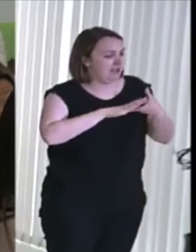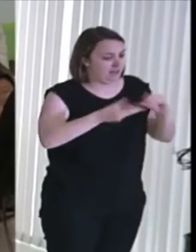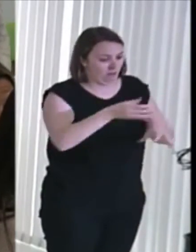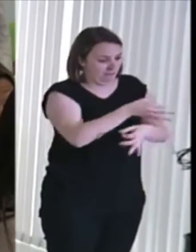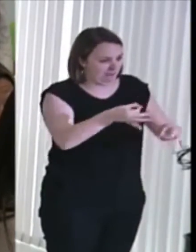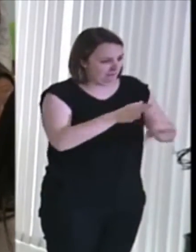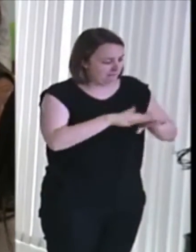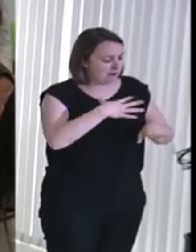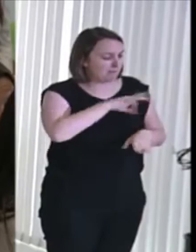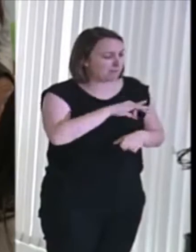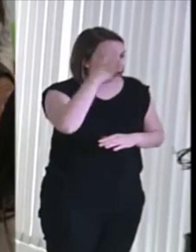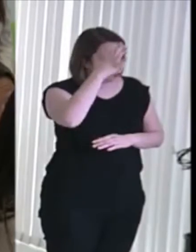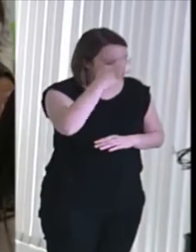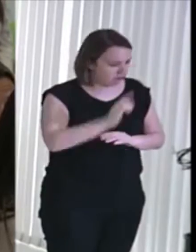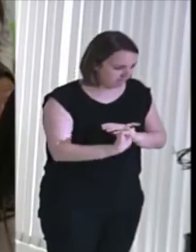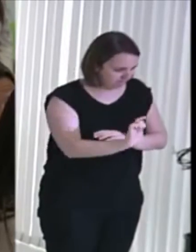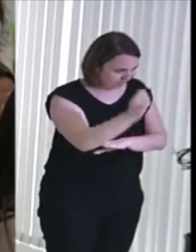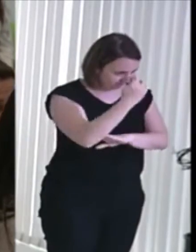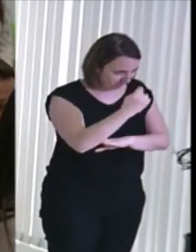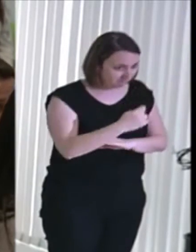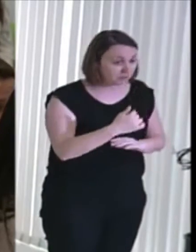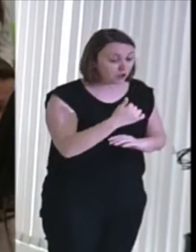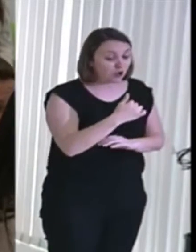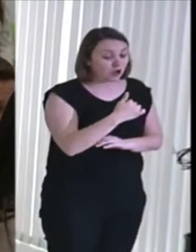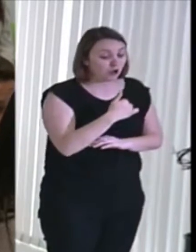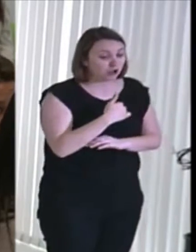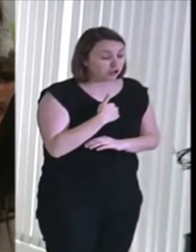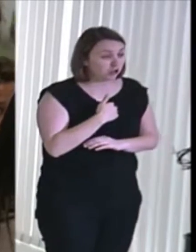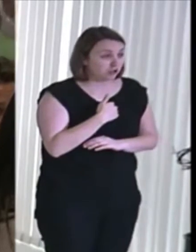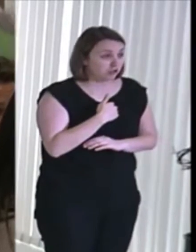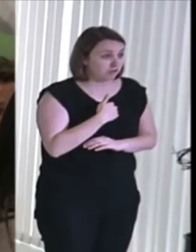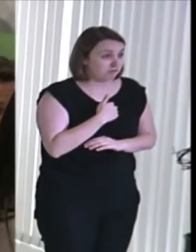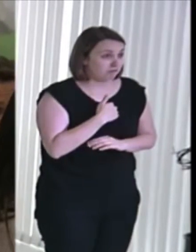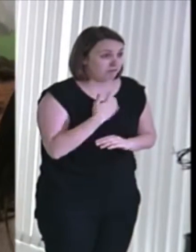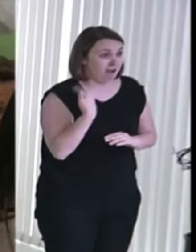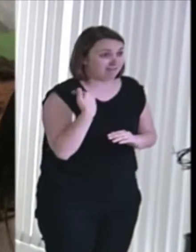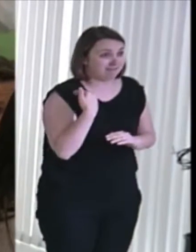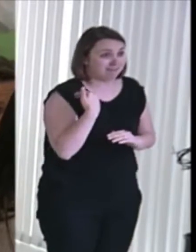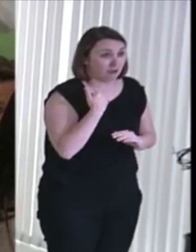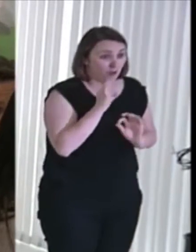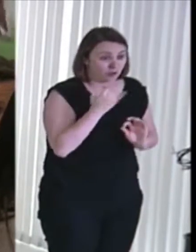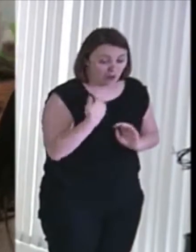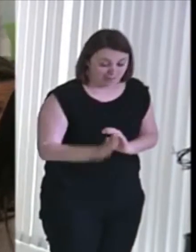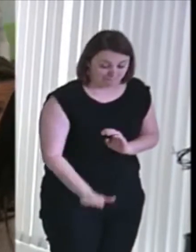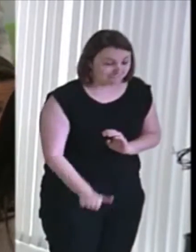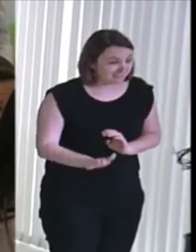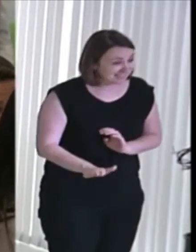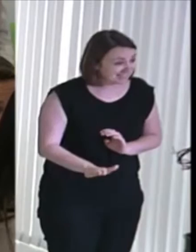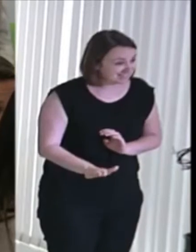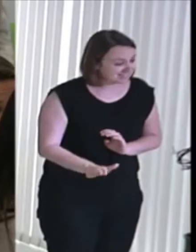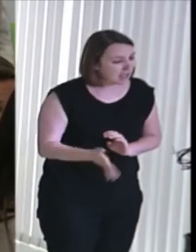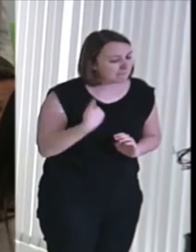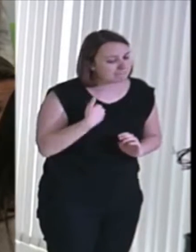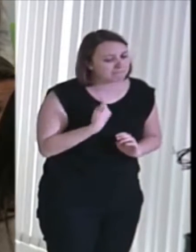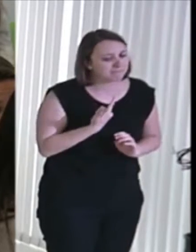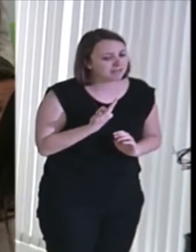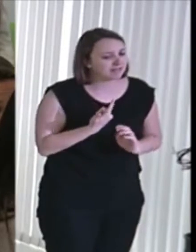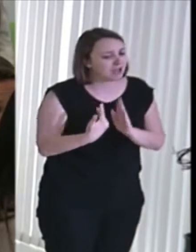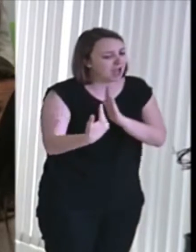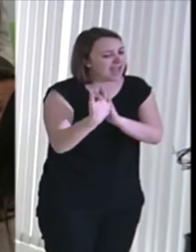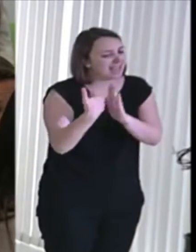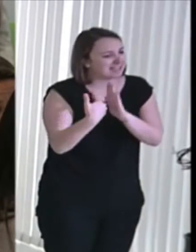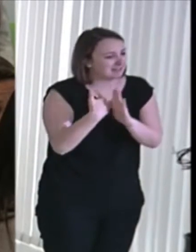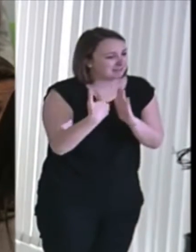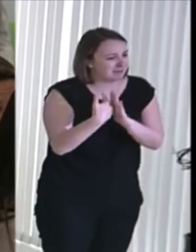poder realizar nuestros sueños. Yo hubiera agradecido mucho que desde pequeña me hubieran explicado que existe